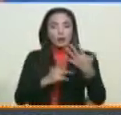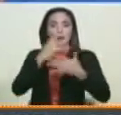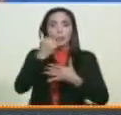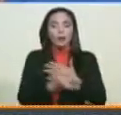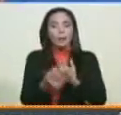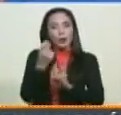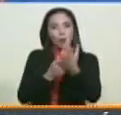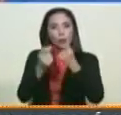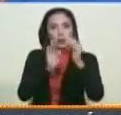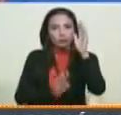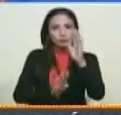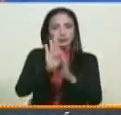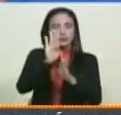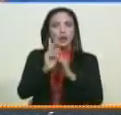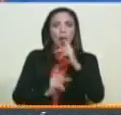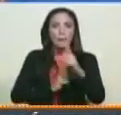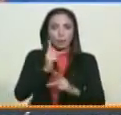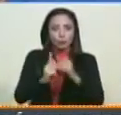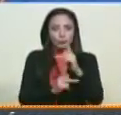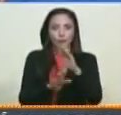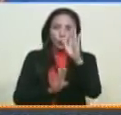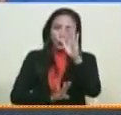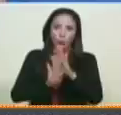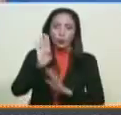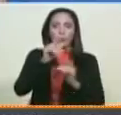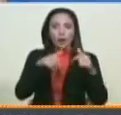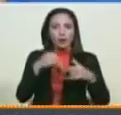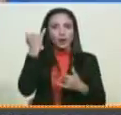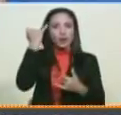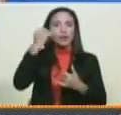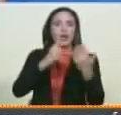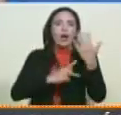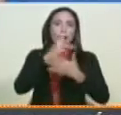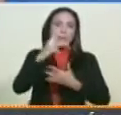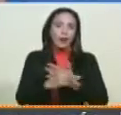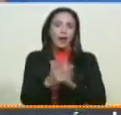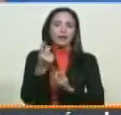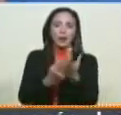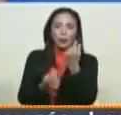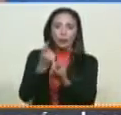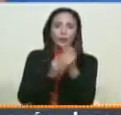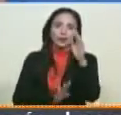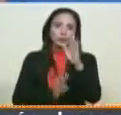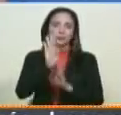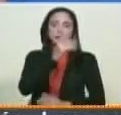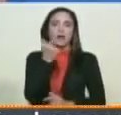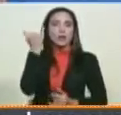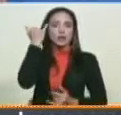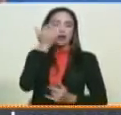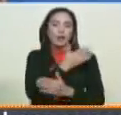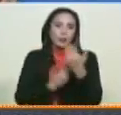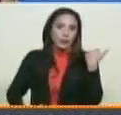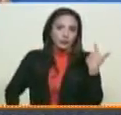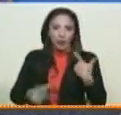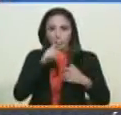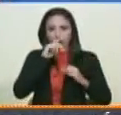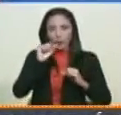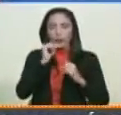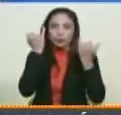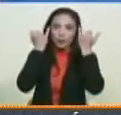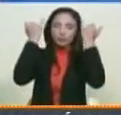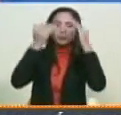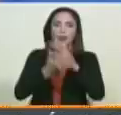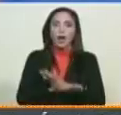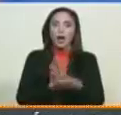recuperación económica, crecimiento y prosperidad que ha lanzado el presidente de la República, marca un punto de inflexión en